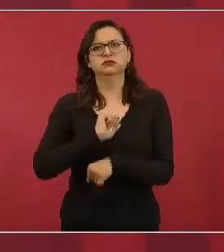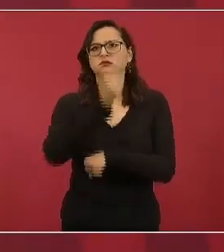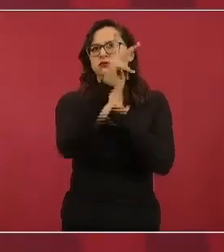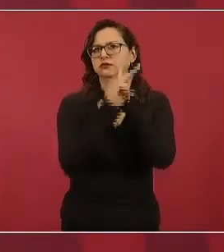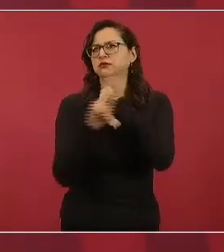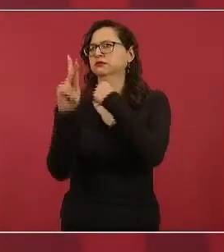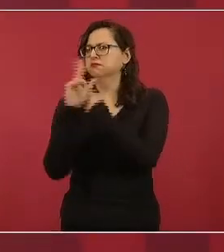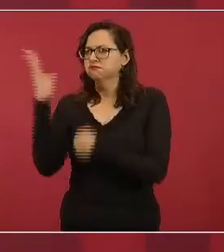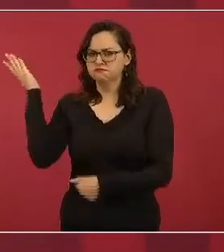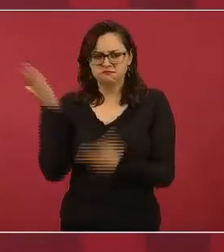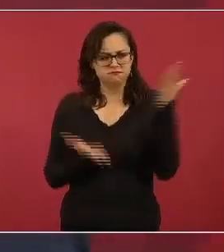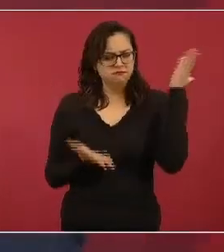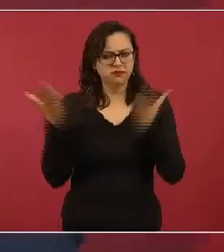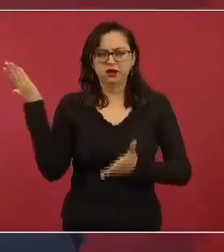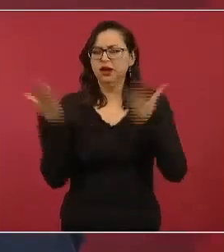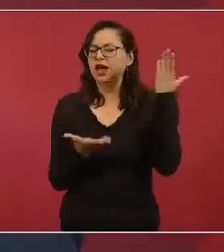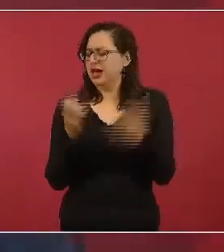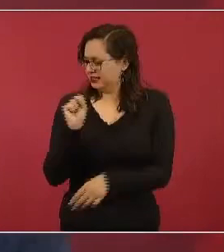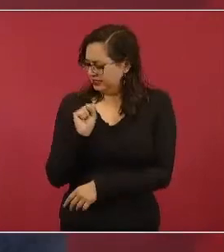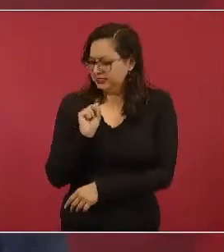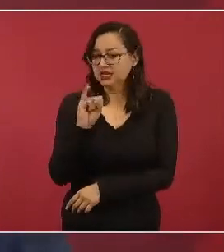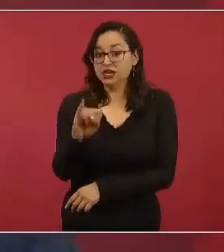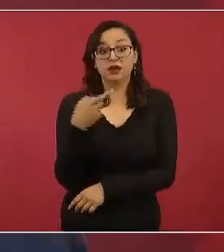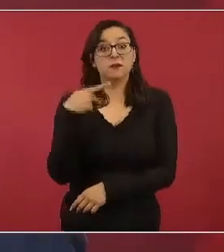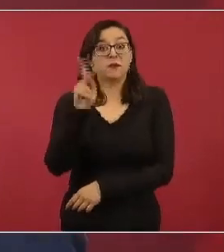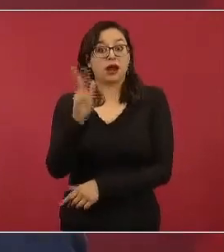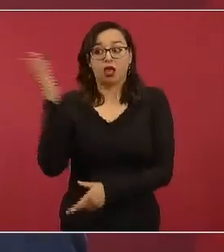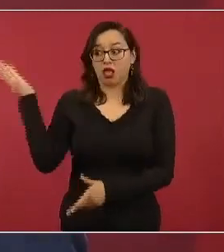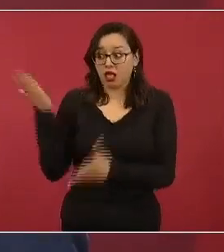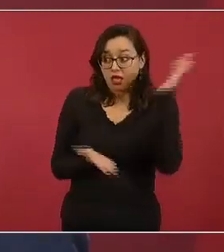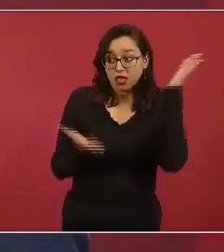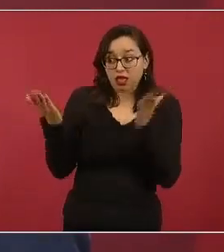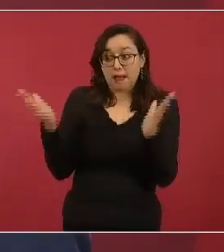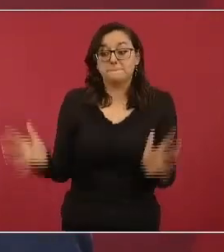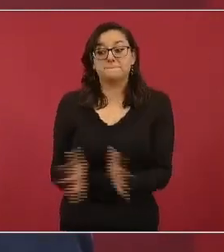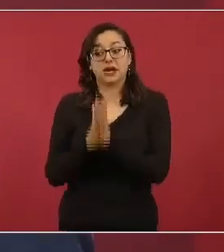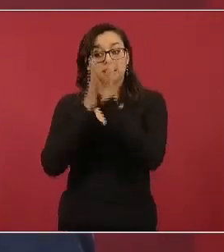pero no de esa manera, no de esa forma.